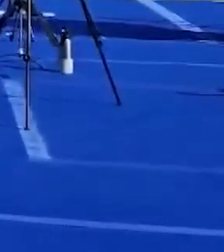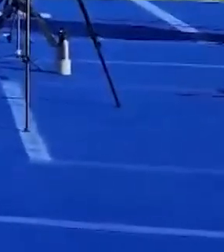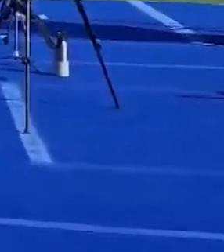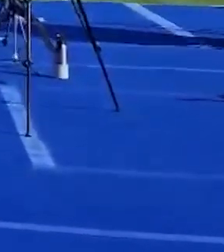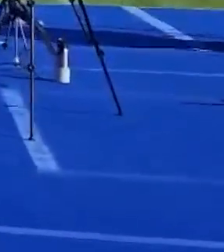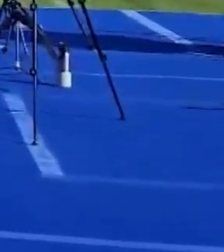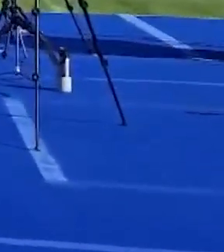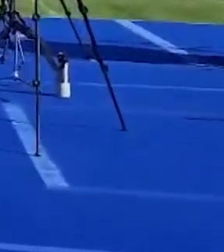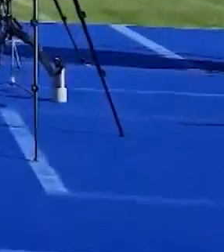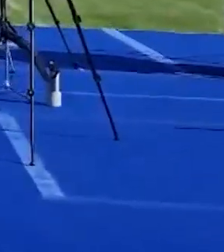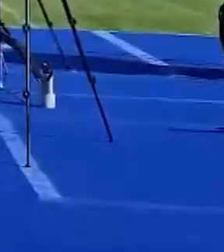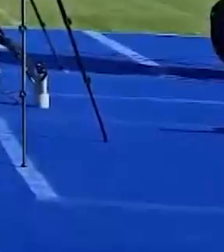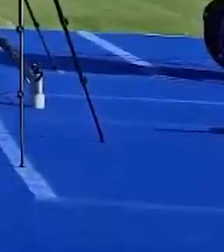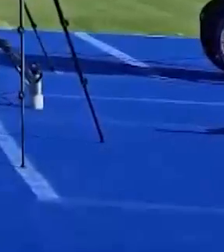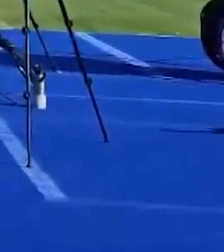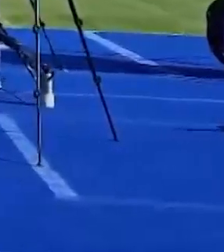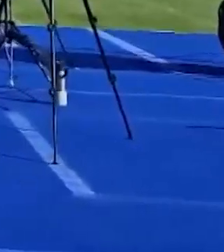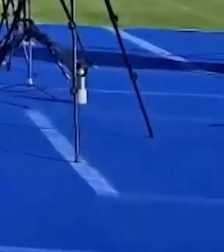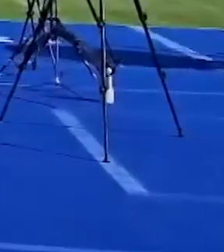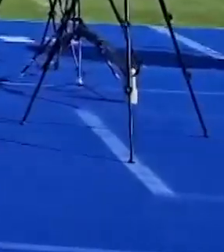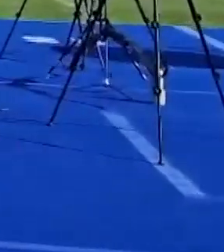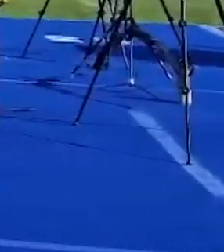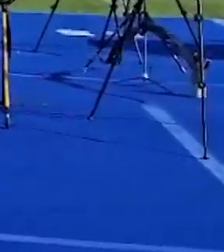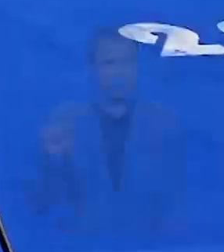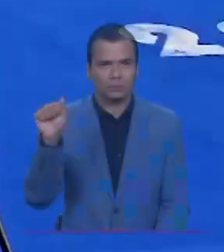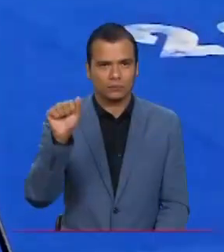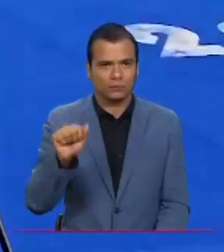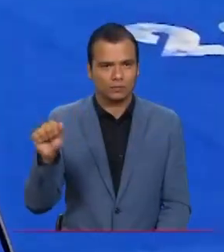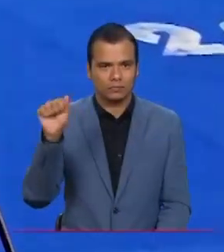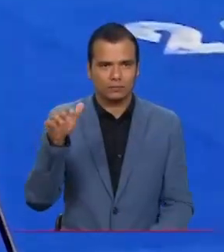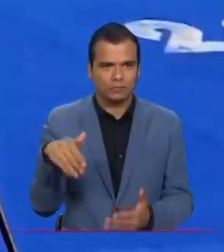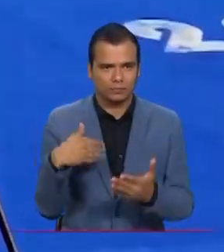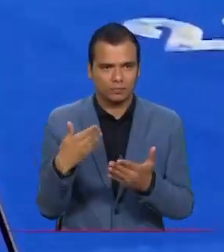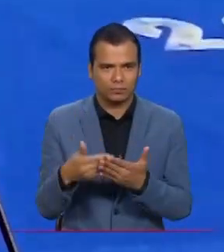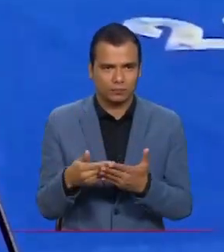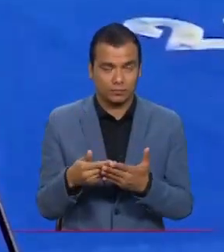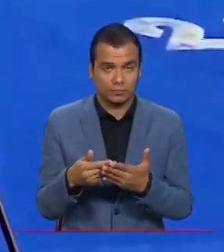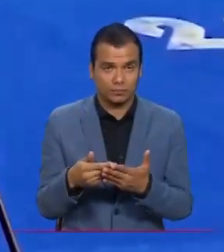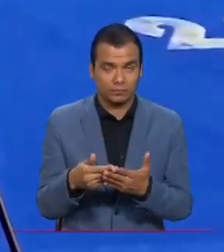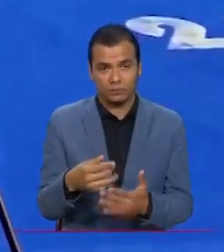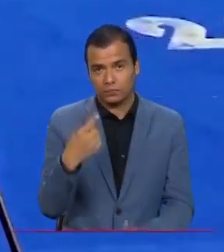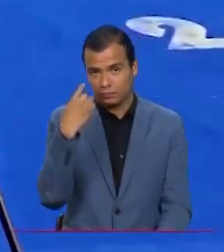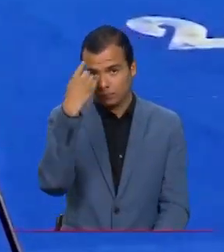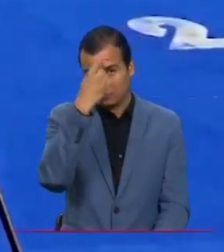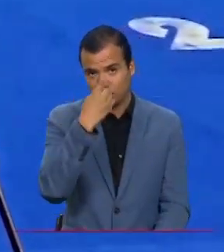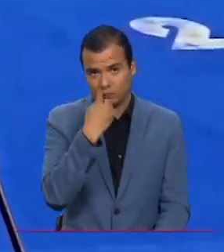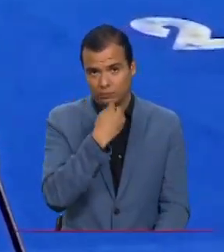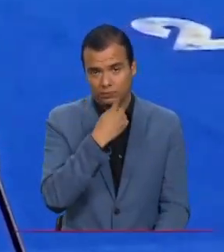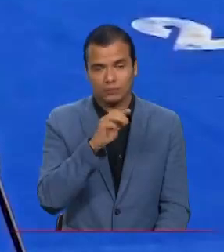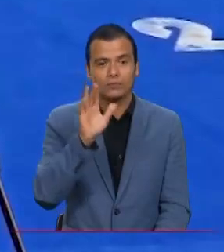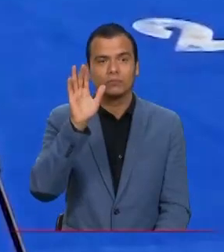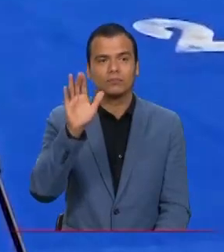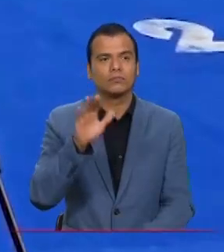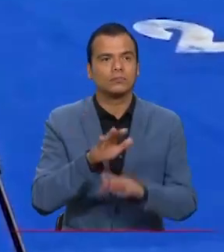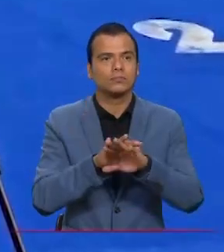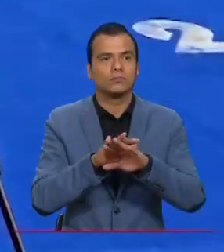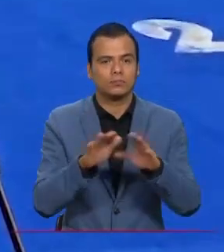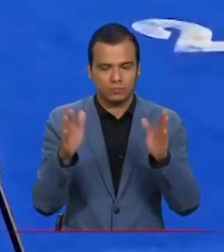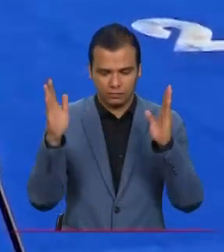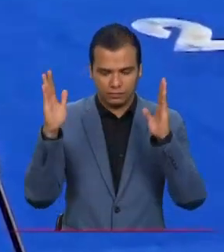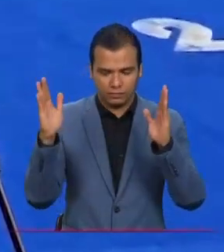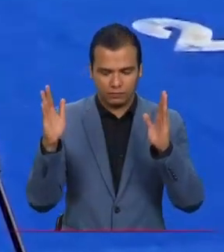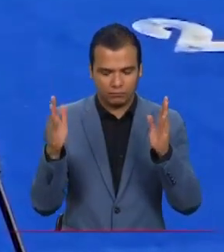y ya está la delegación colombiana dispuesta para dichas justas Por eso ahora hablamos de cómo se continúa